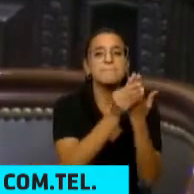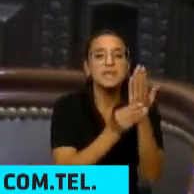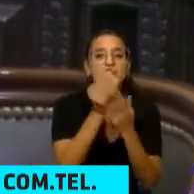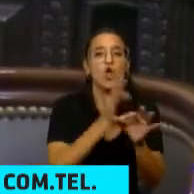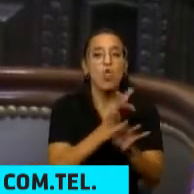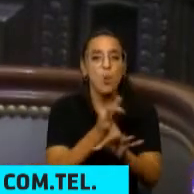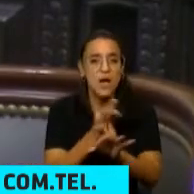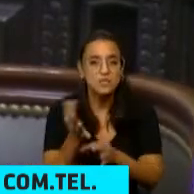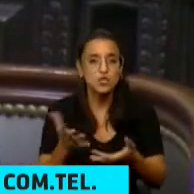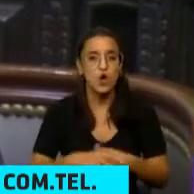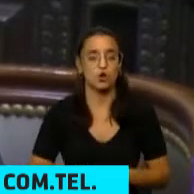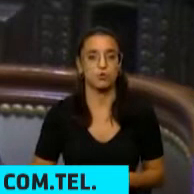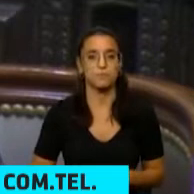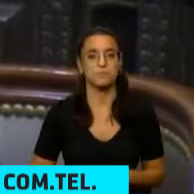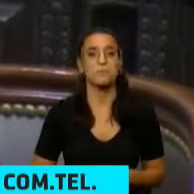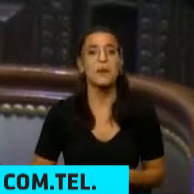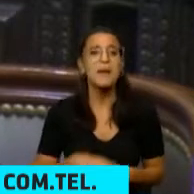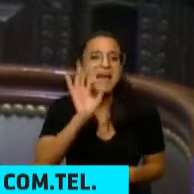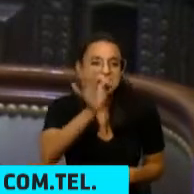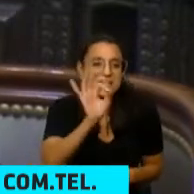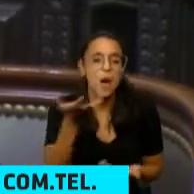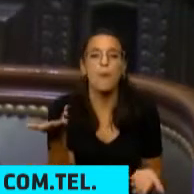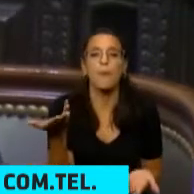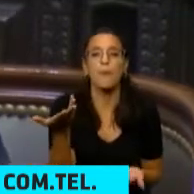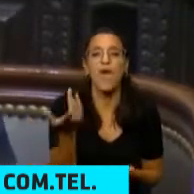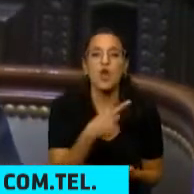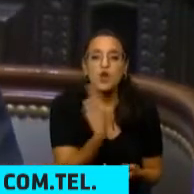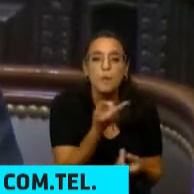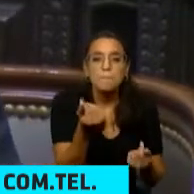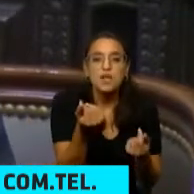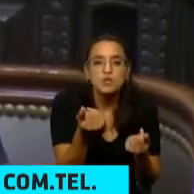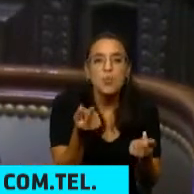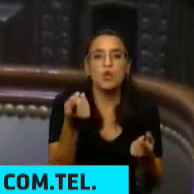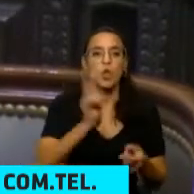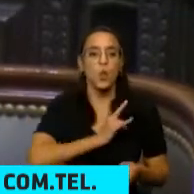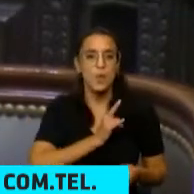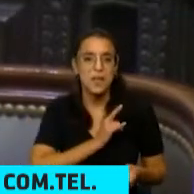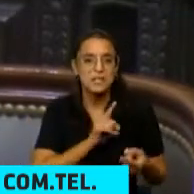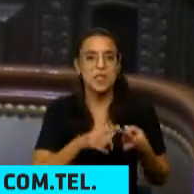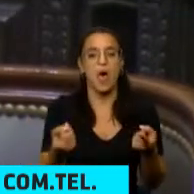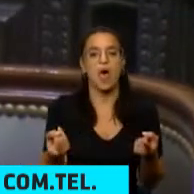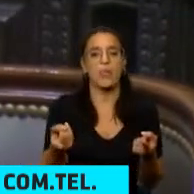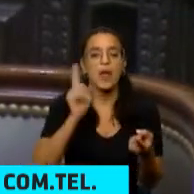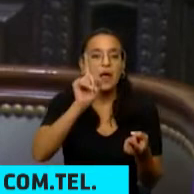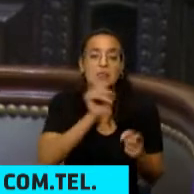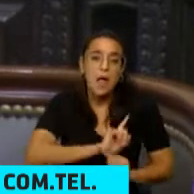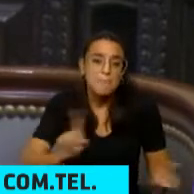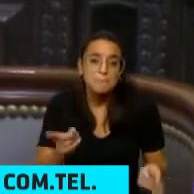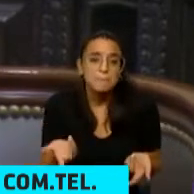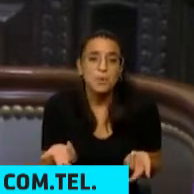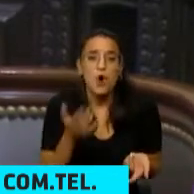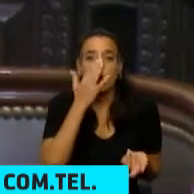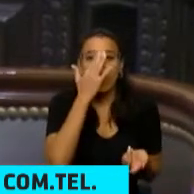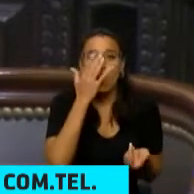los integrantes. Se va a sacar lo que es el boleto en blanco, que teníamos un casillero para eso en la de